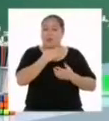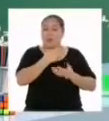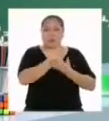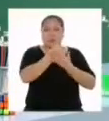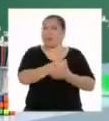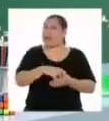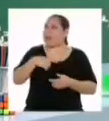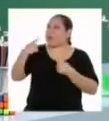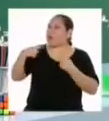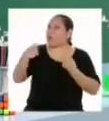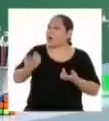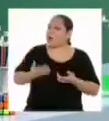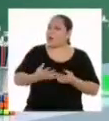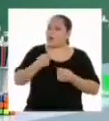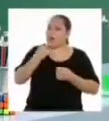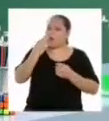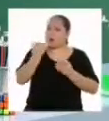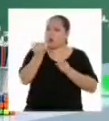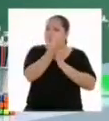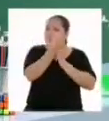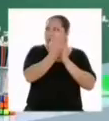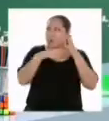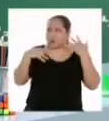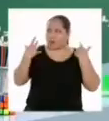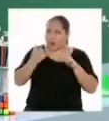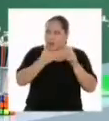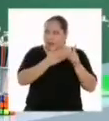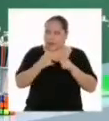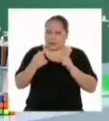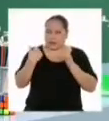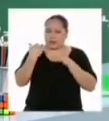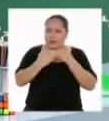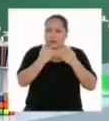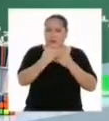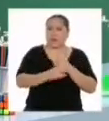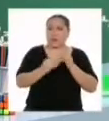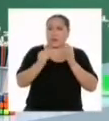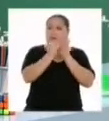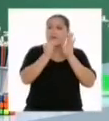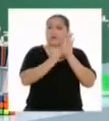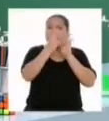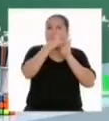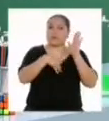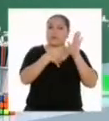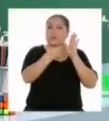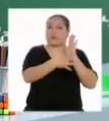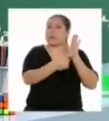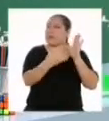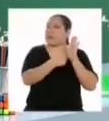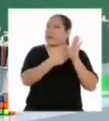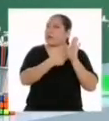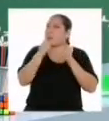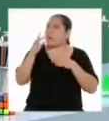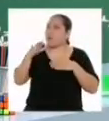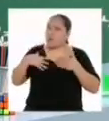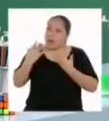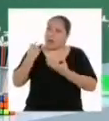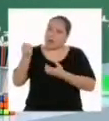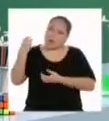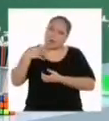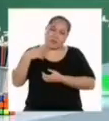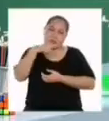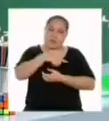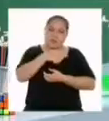profesora, tenemos avanzado algunos gráficos y organizado los datos en tablas de doble entrada. ¿Podría decirnos si